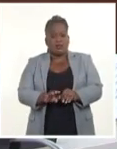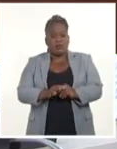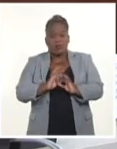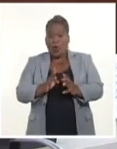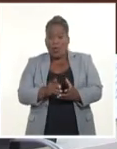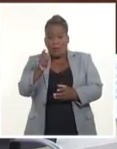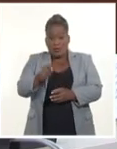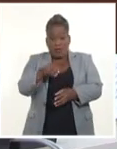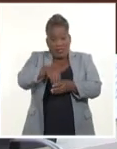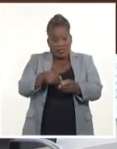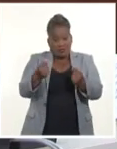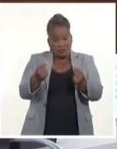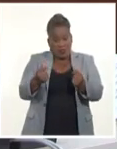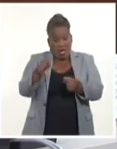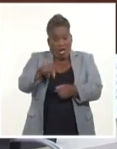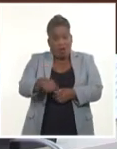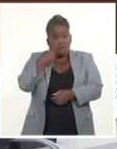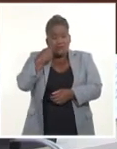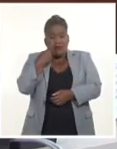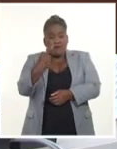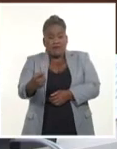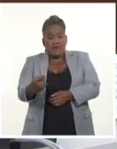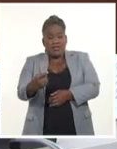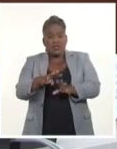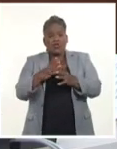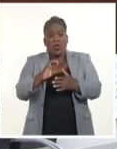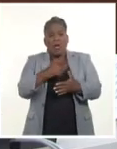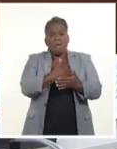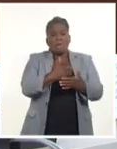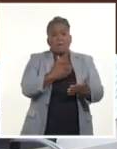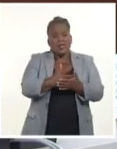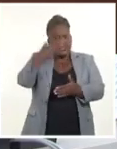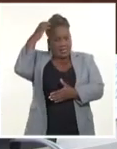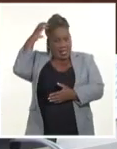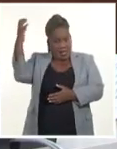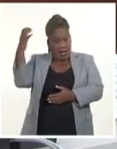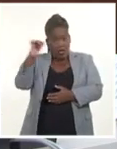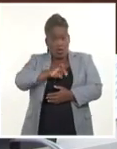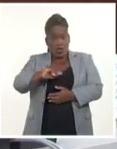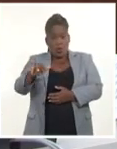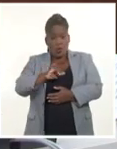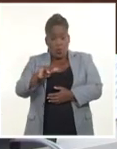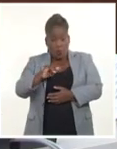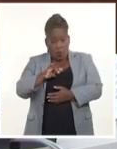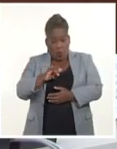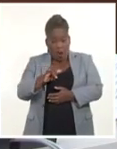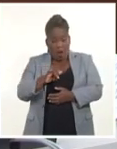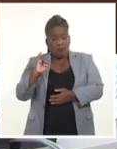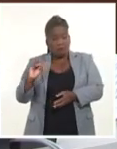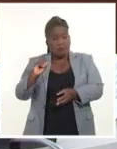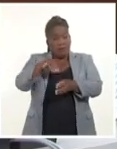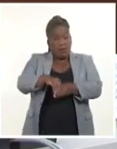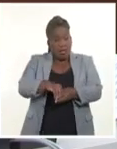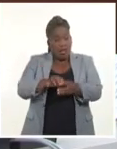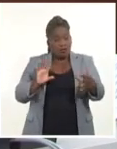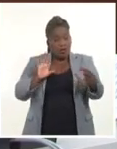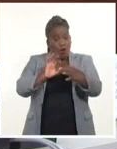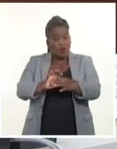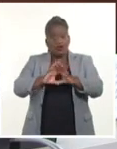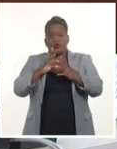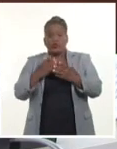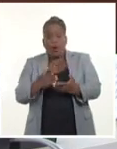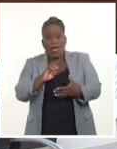aquí hoy se ha intensificado mucho lo que tiene que ver con las MIPIMES estatales, pero también a garantizar esa integración que necesitamos con todas las